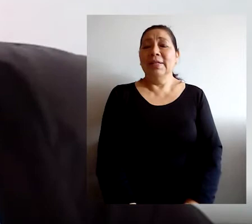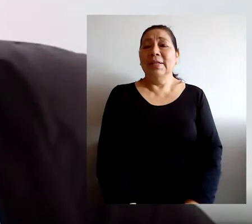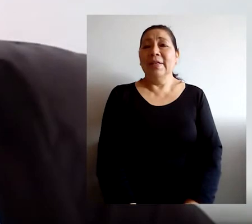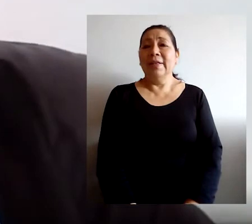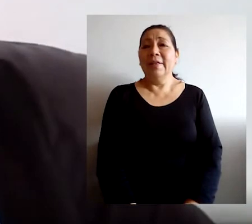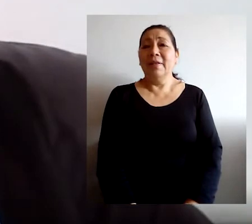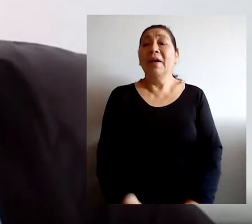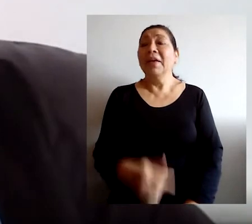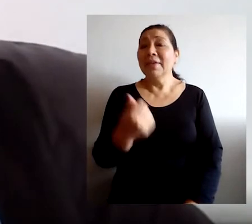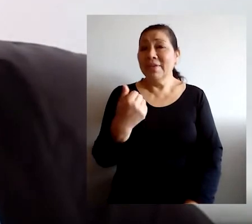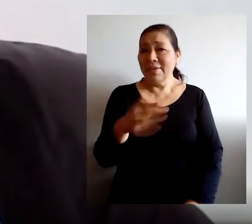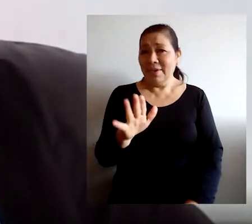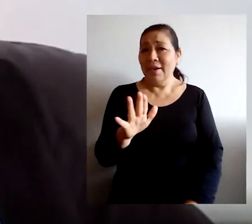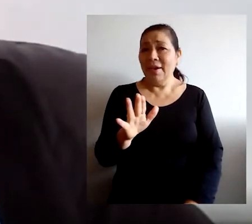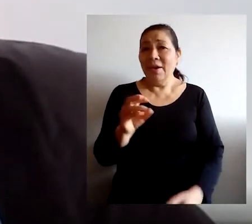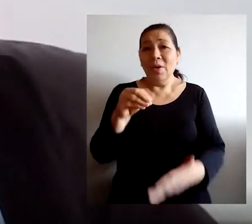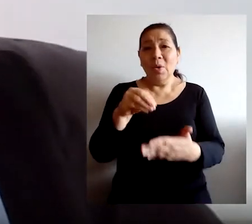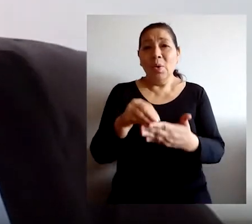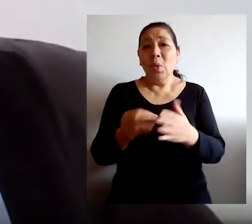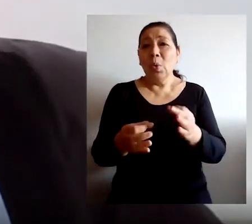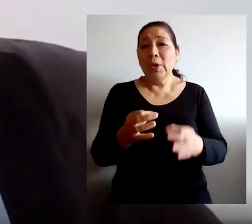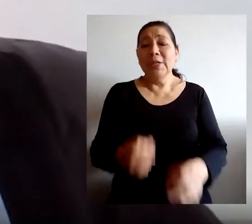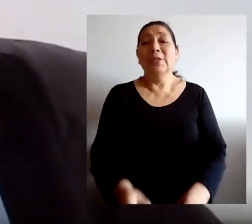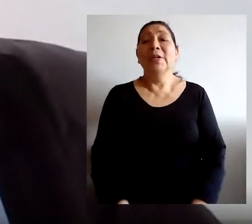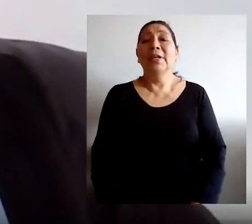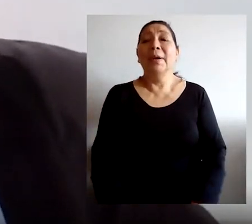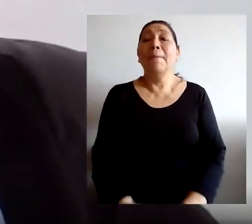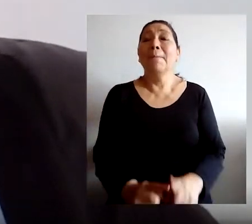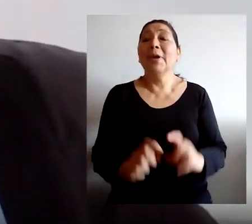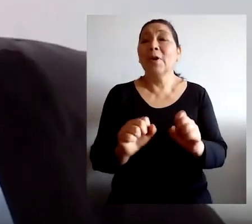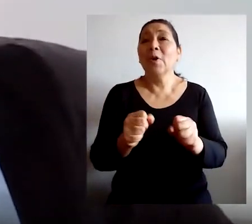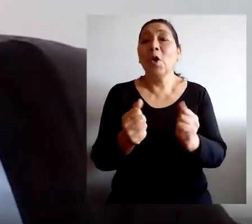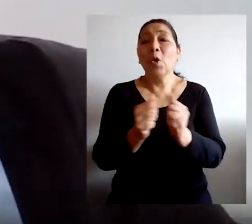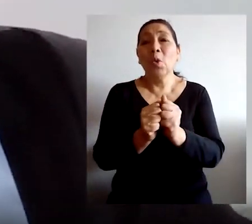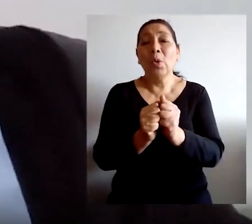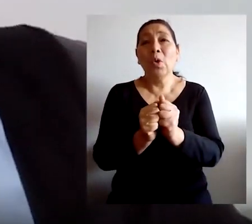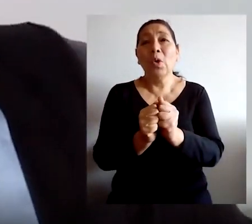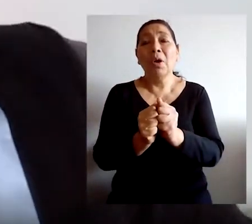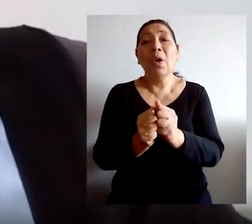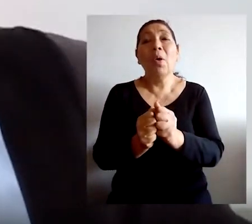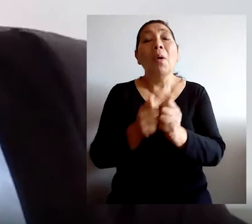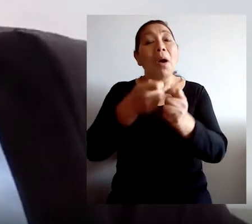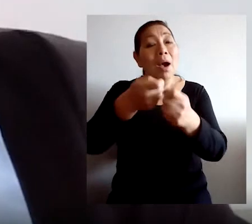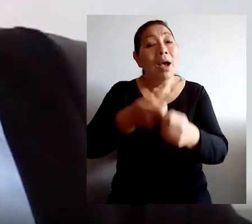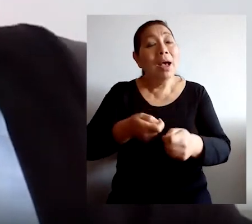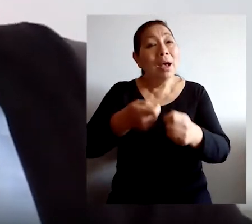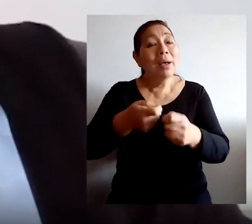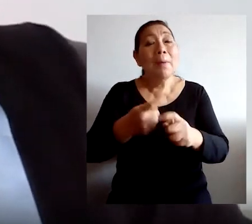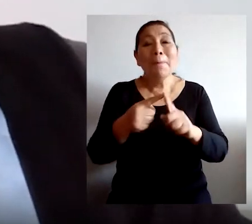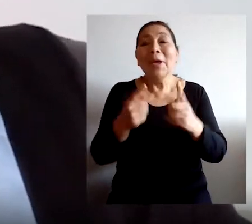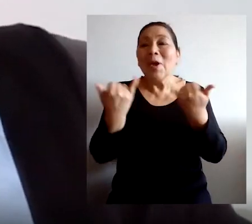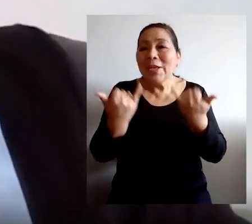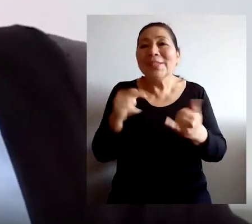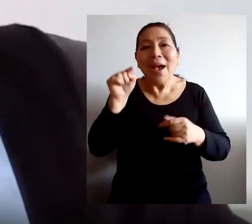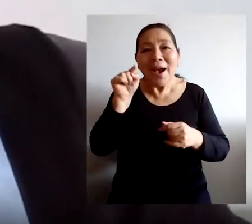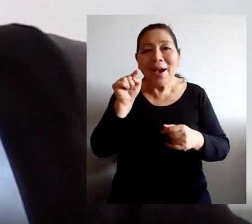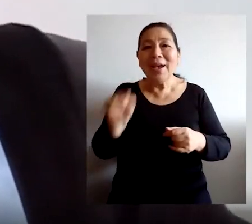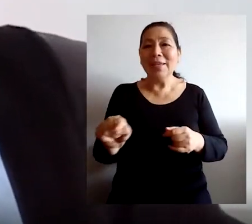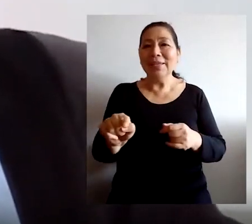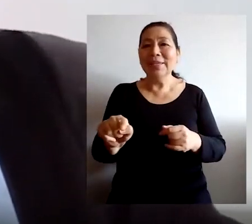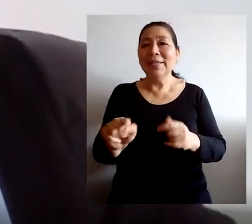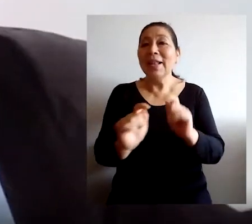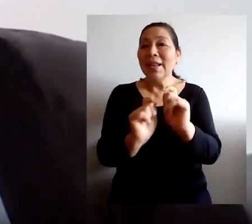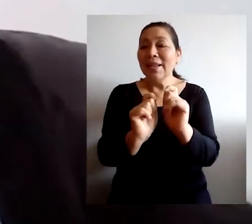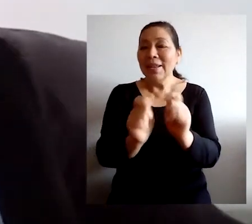que hubo ya una tutela jurisdiccional efectiva con la sentencia del fuero agrario. Y es ahí donde